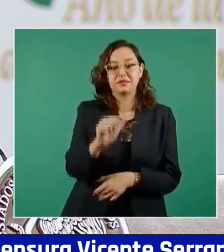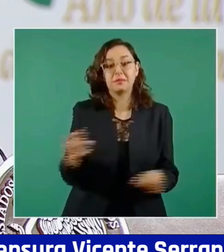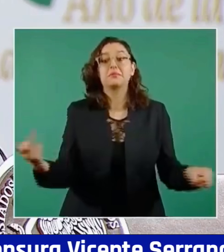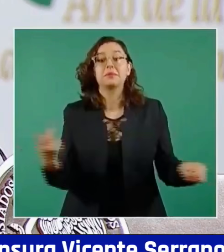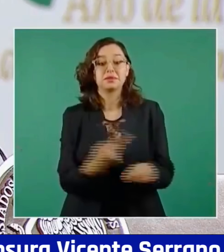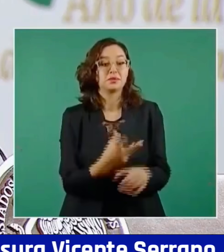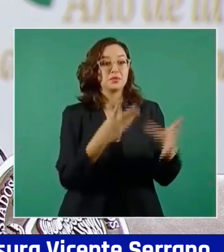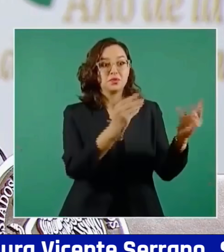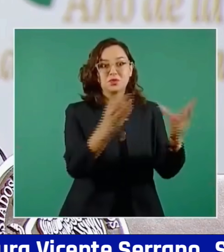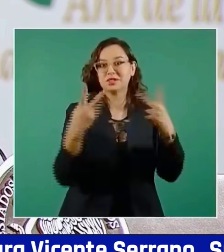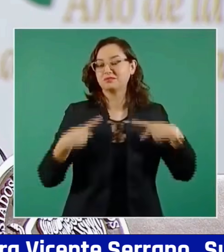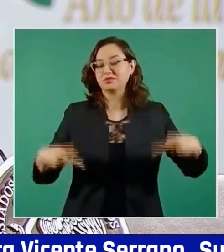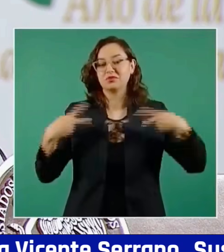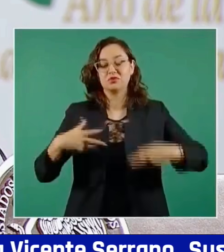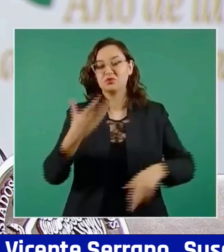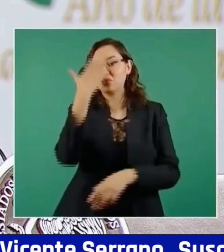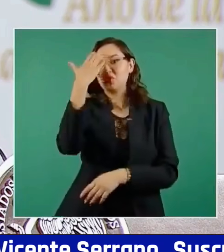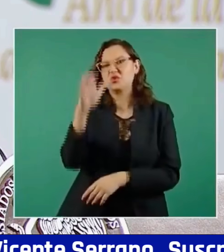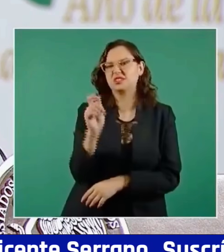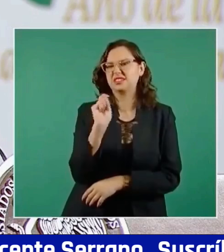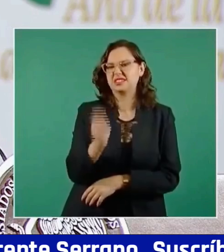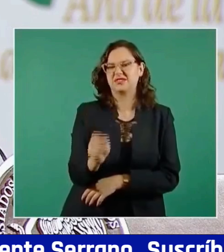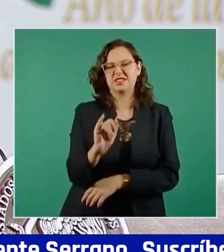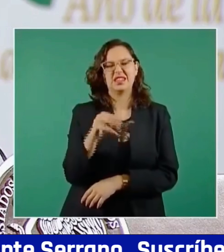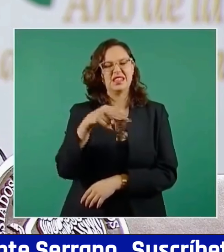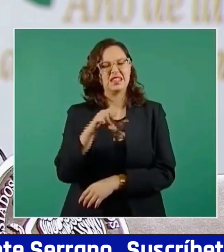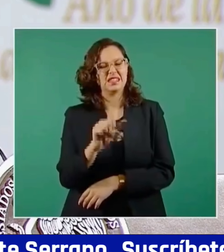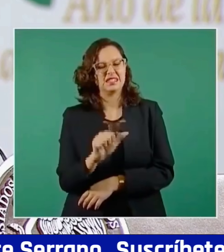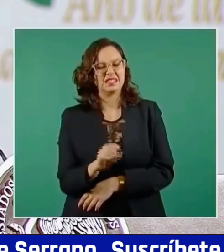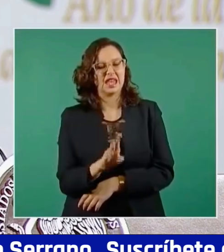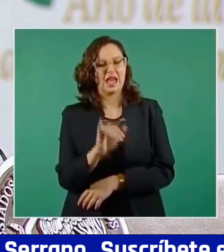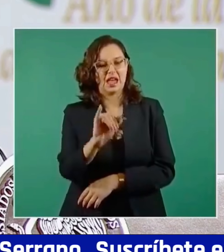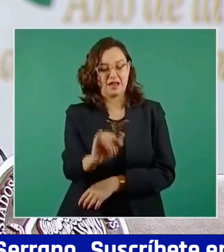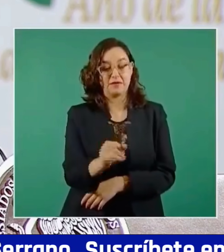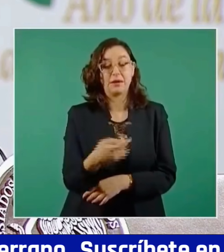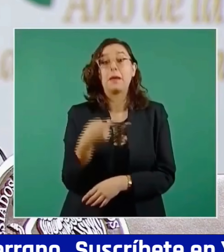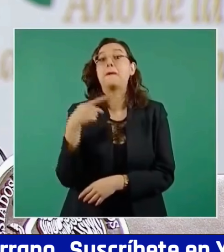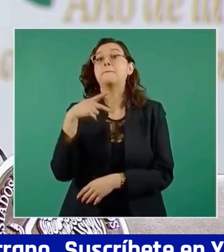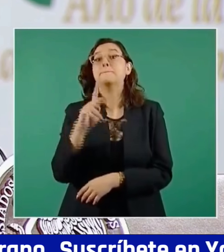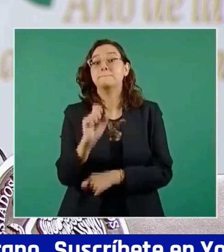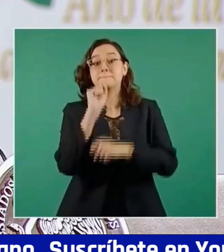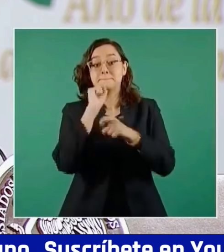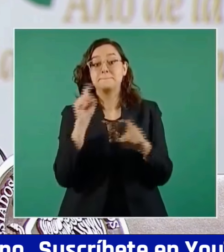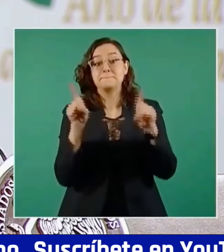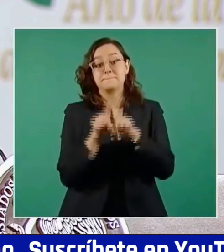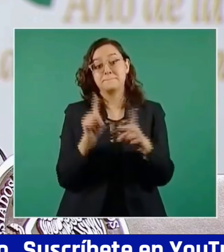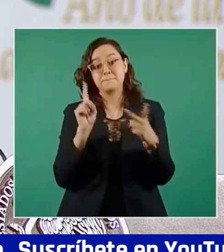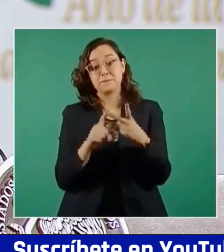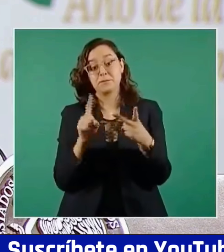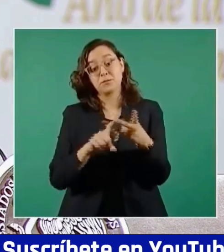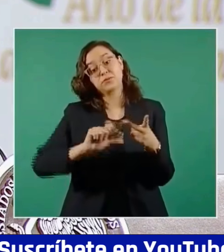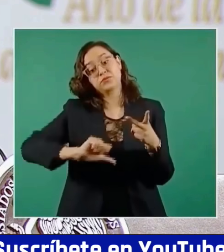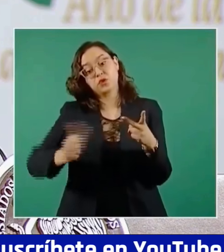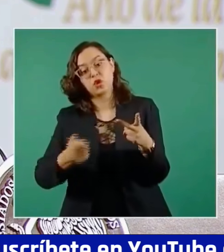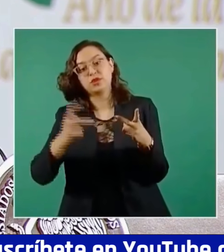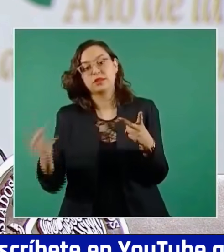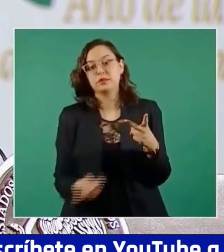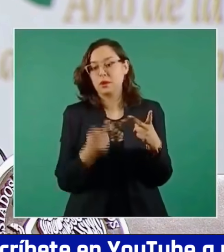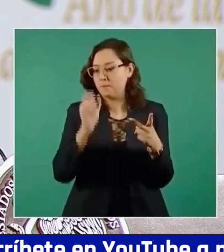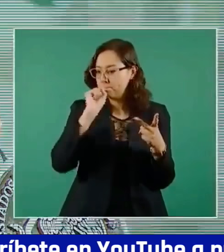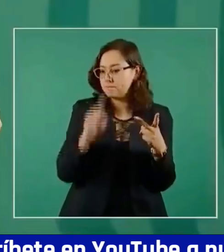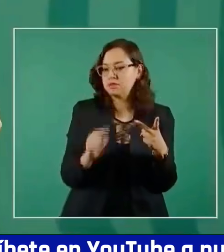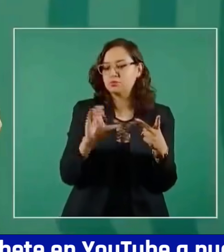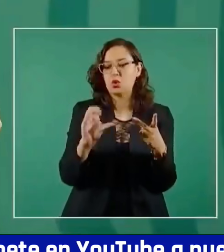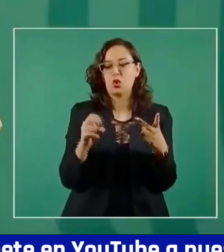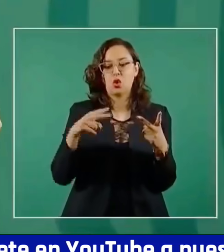servicios públicos de salud. Pero hay otra pregunta que registra el Coneval sobre el acceso a los servicios de salud que es